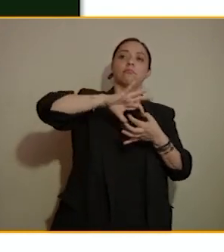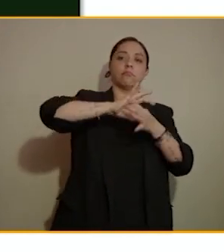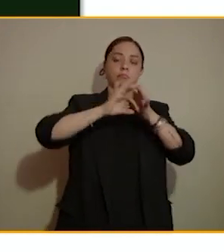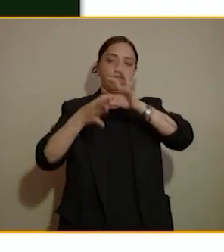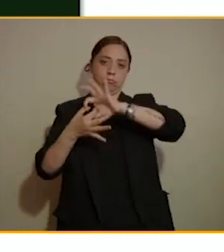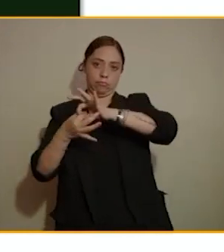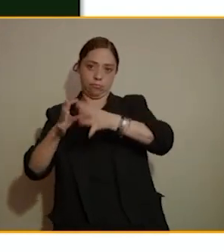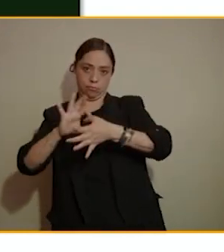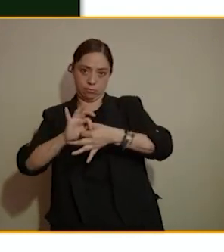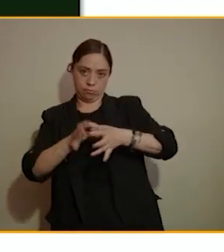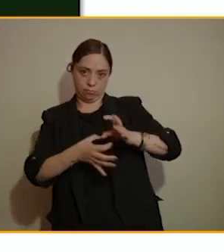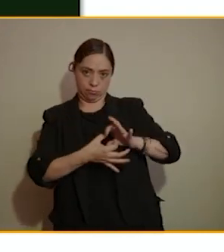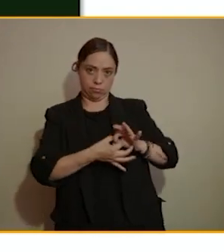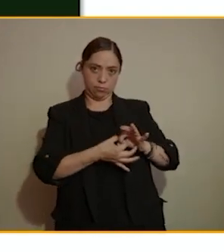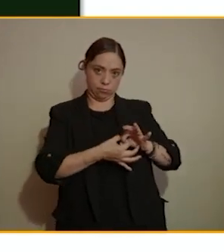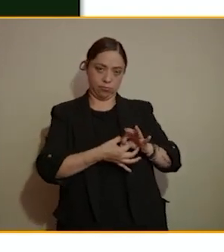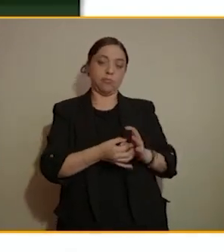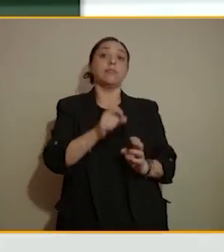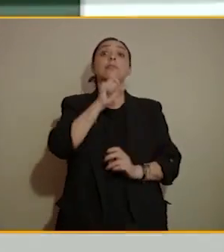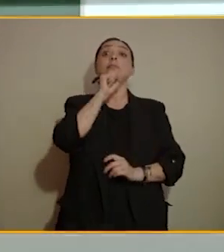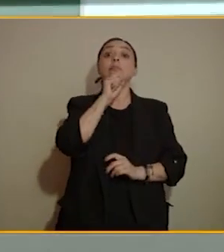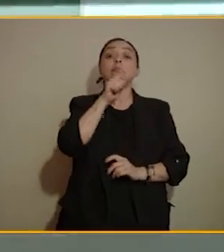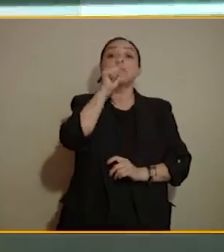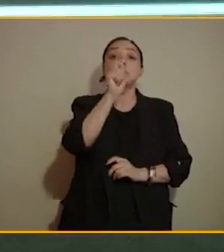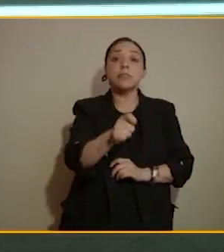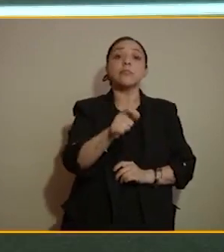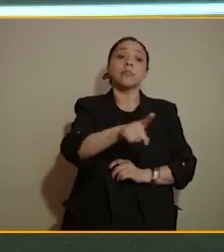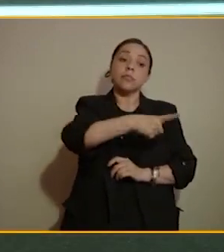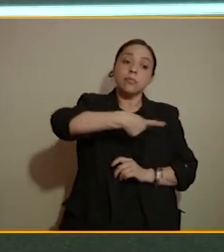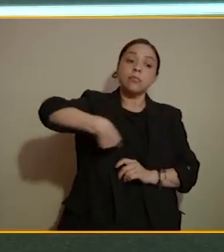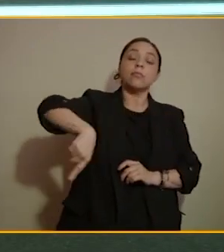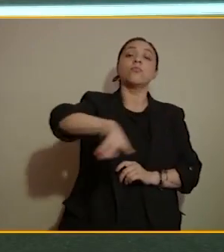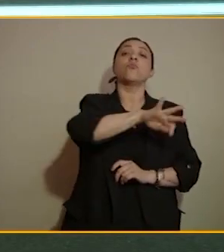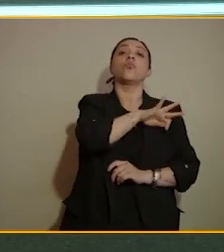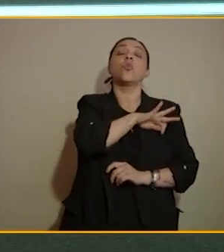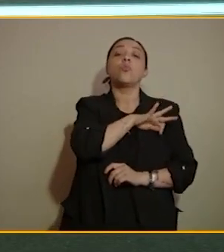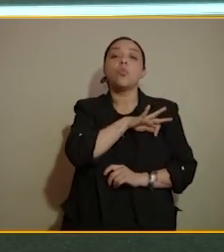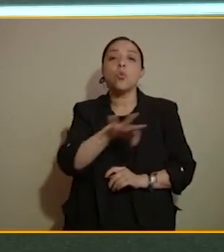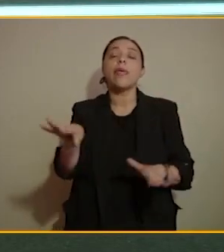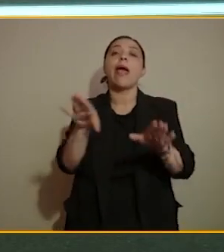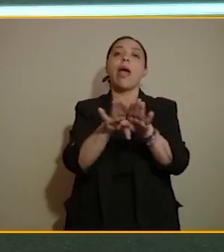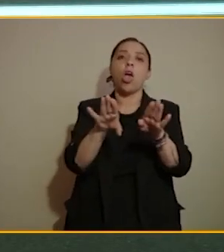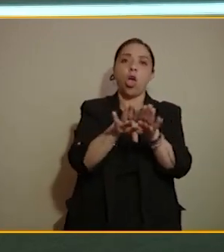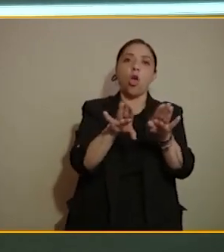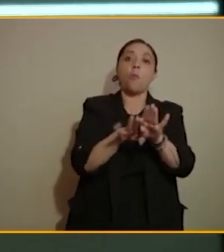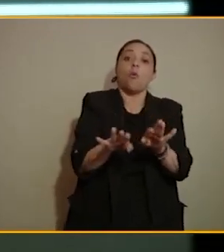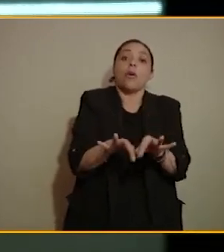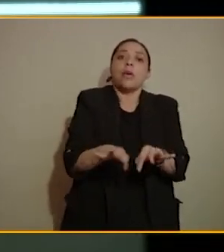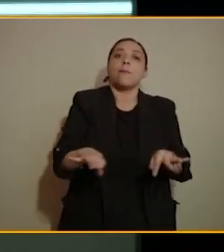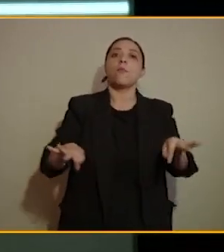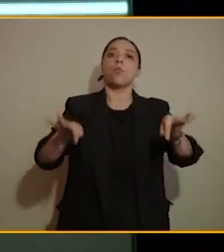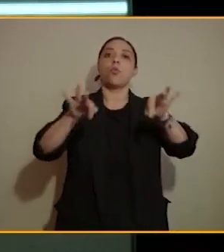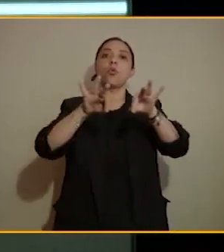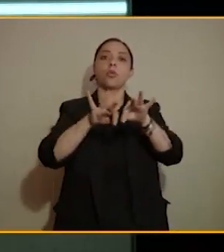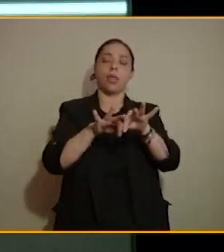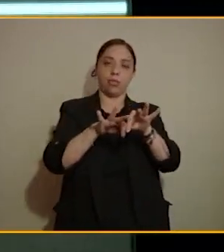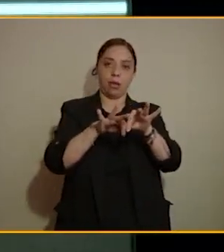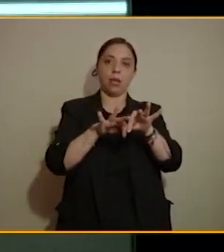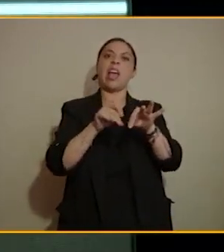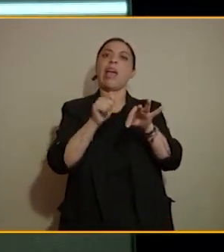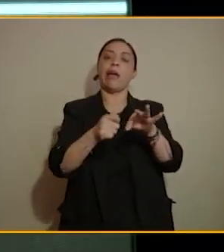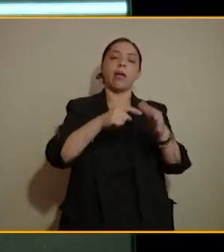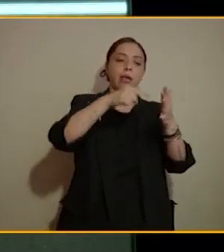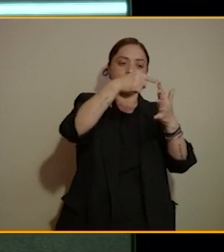valor e incluso que puedan formar parte estratégicamente de algunos puntos